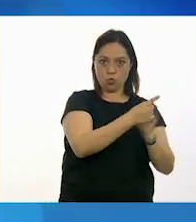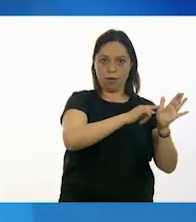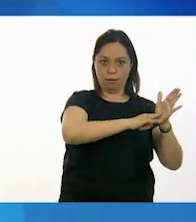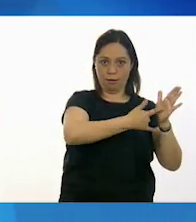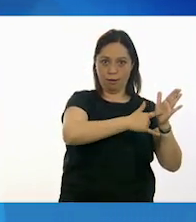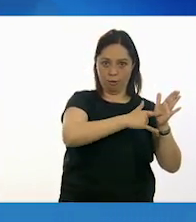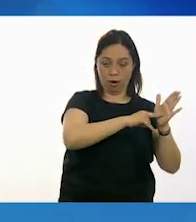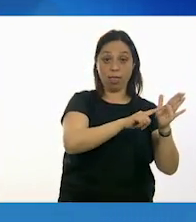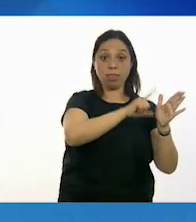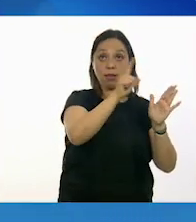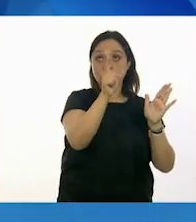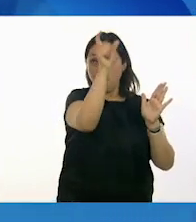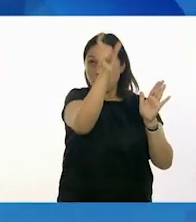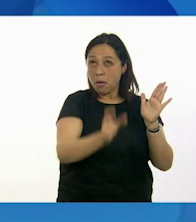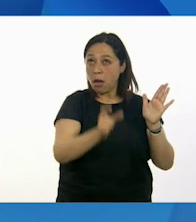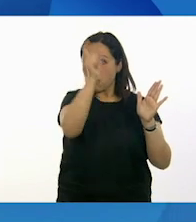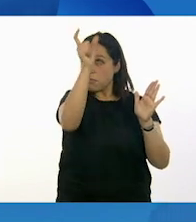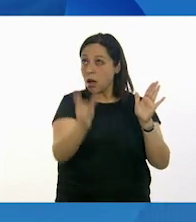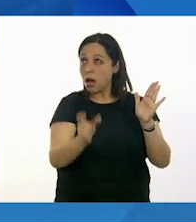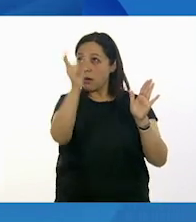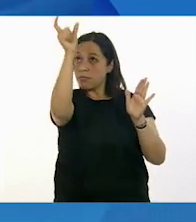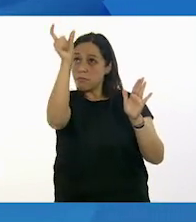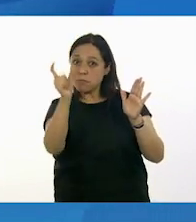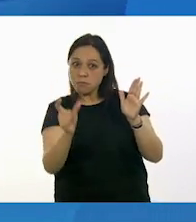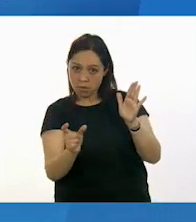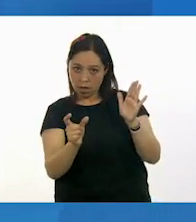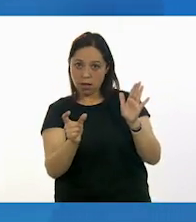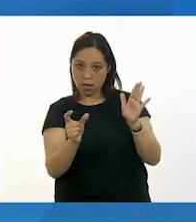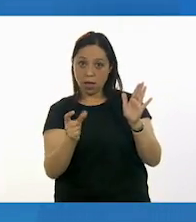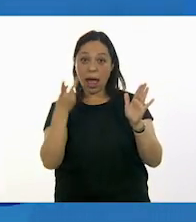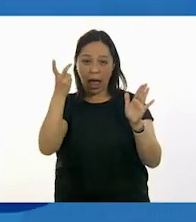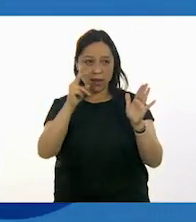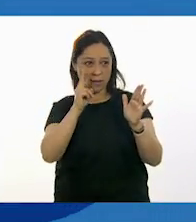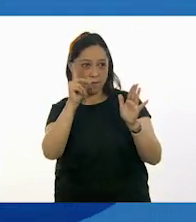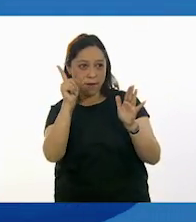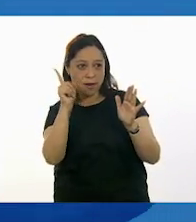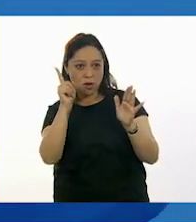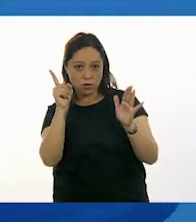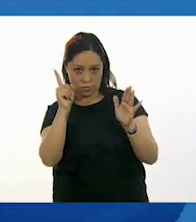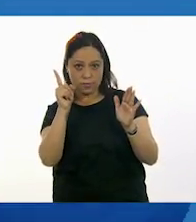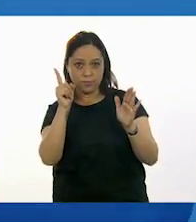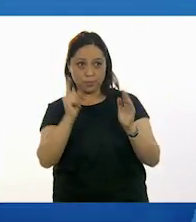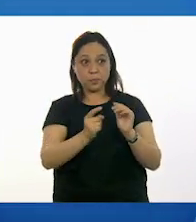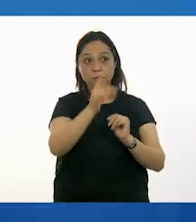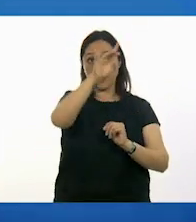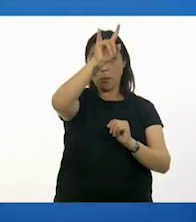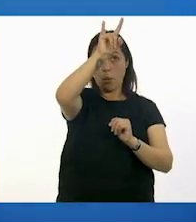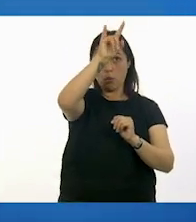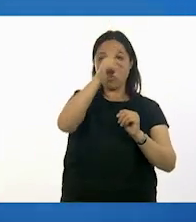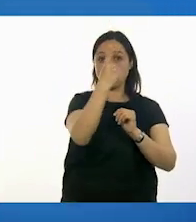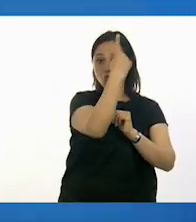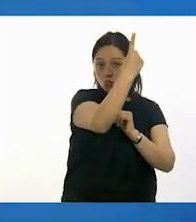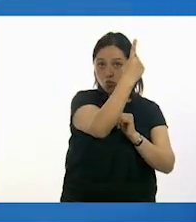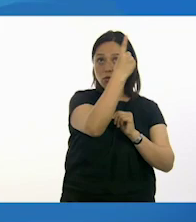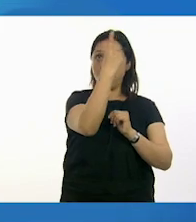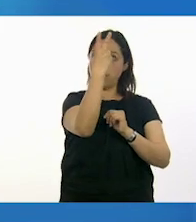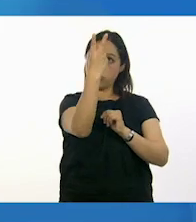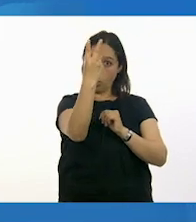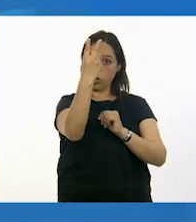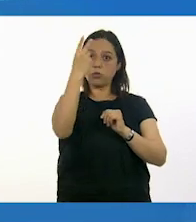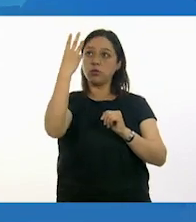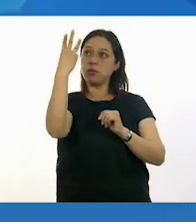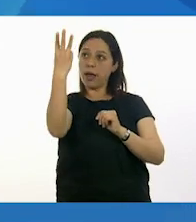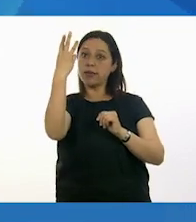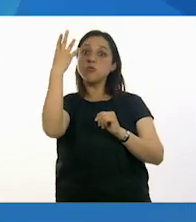las columnas, exacto, que son las que van de arriba abajo, ya se dieron cuenta, ahí está. Pista 1, pista 2, pista